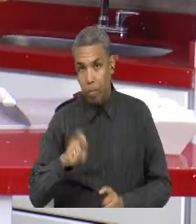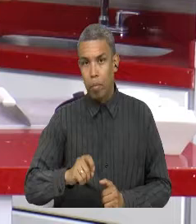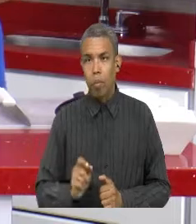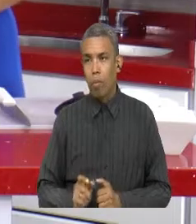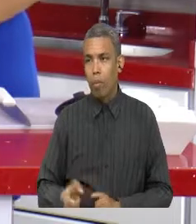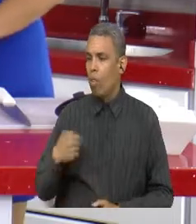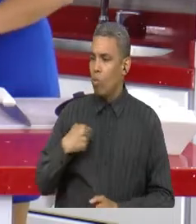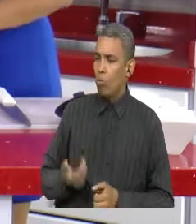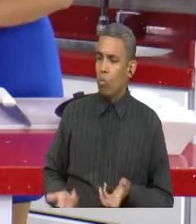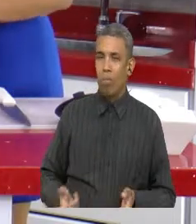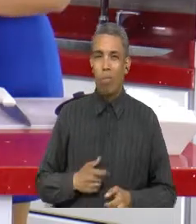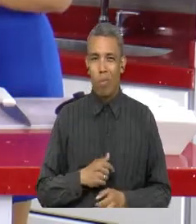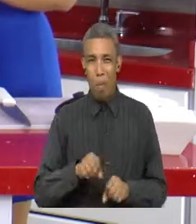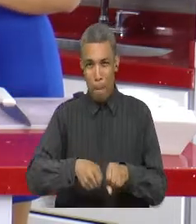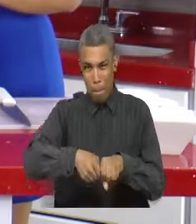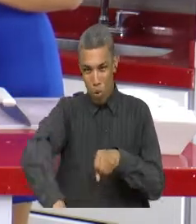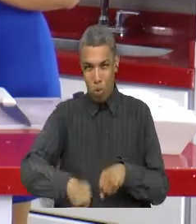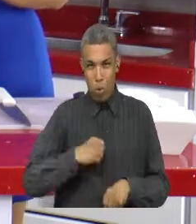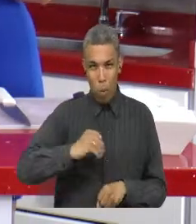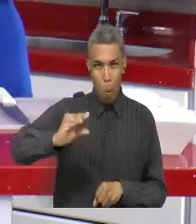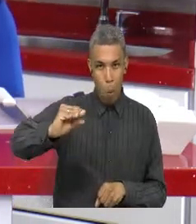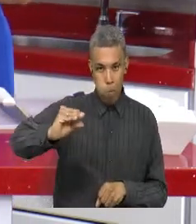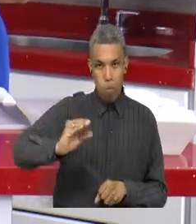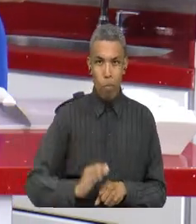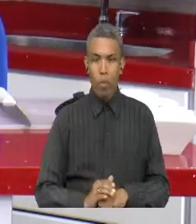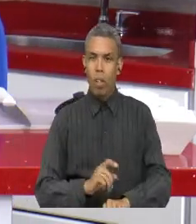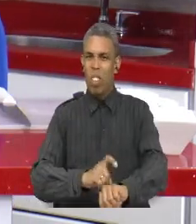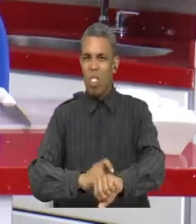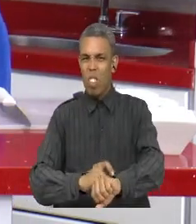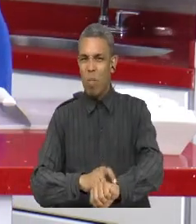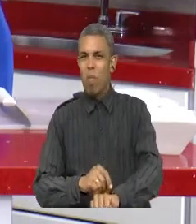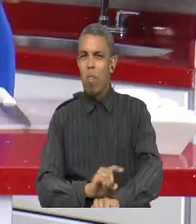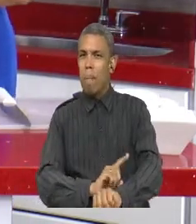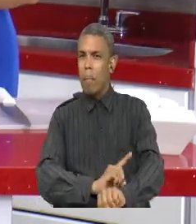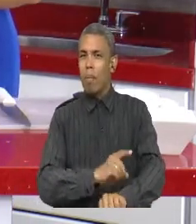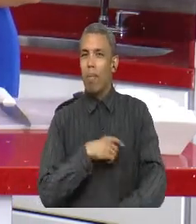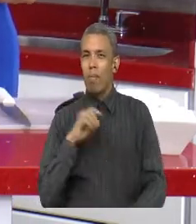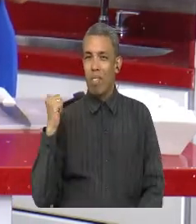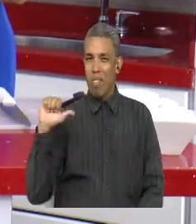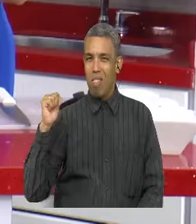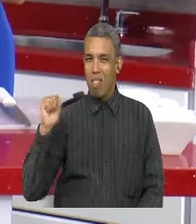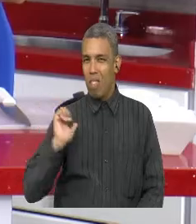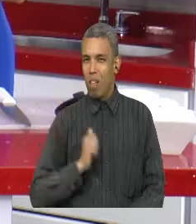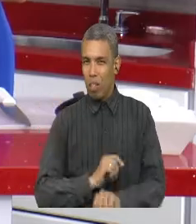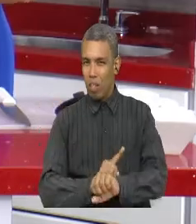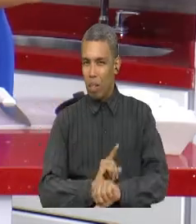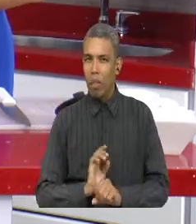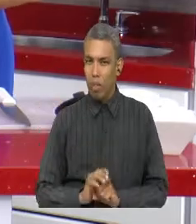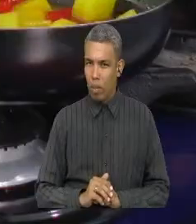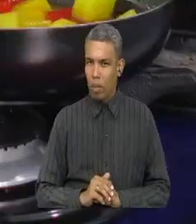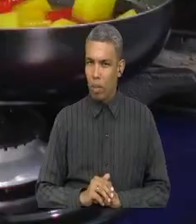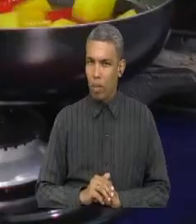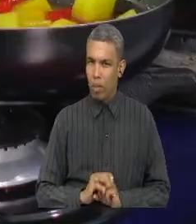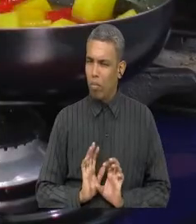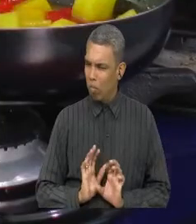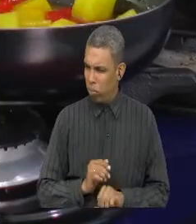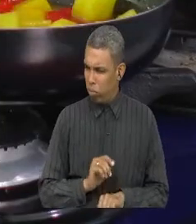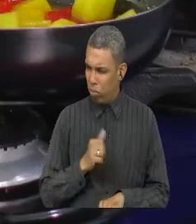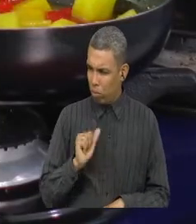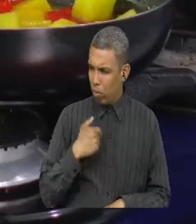la pechuga la saco en 10 minuticos. Yo veo que ya llevamos más de los 10 minuticos, sí, claro, y todavía siguen dándole por el cocción grosor, a la por el pechuga. Grosor. No es lo